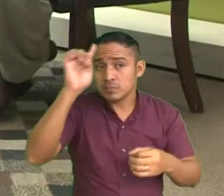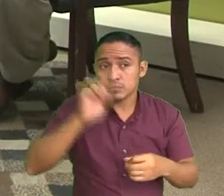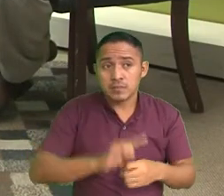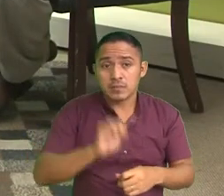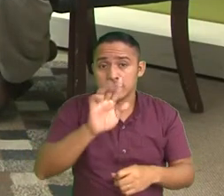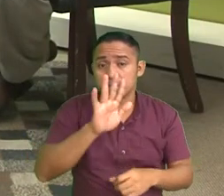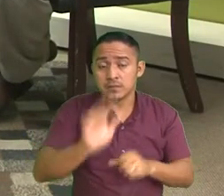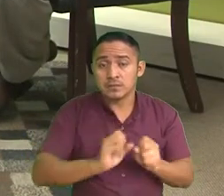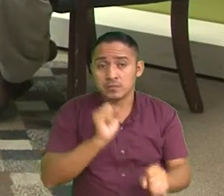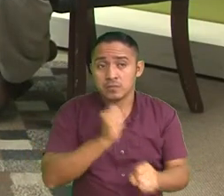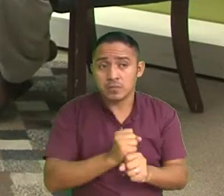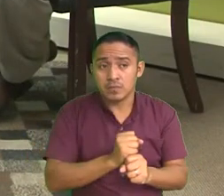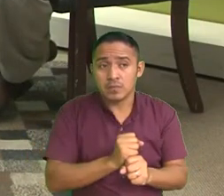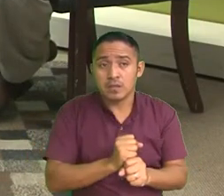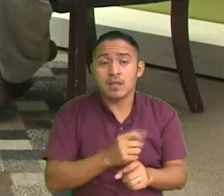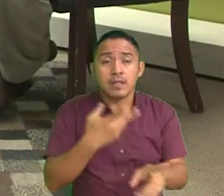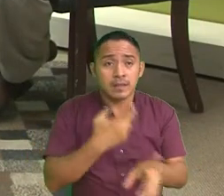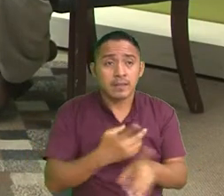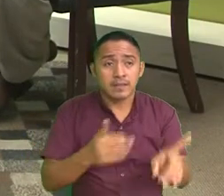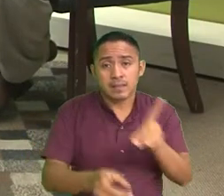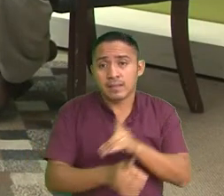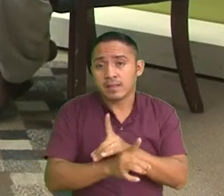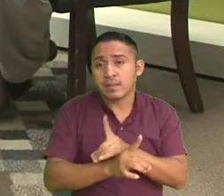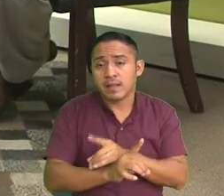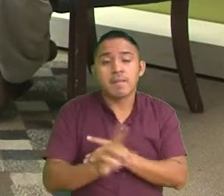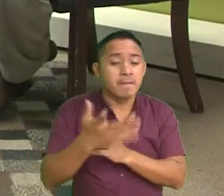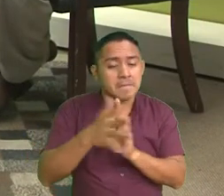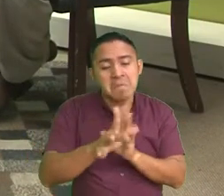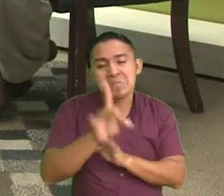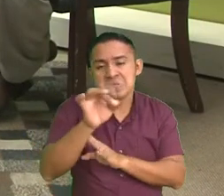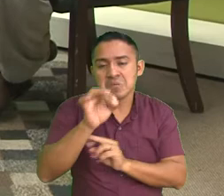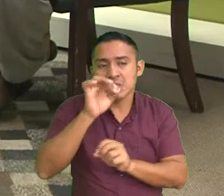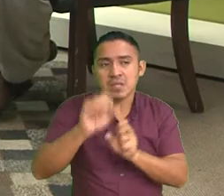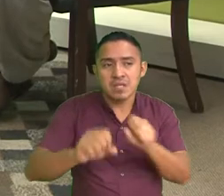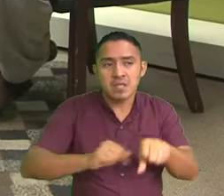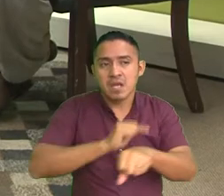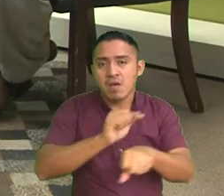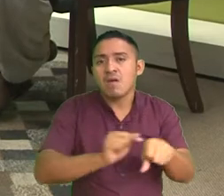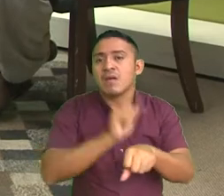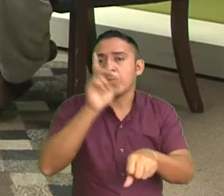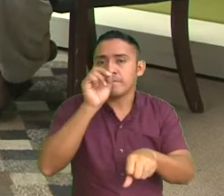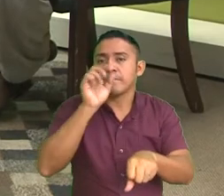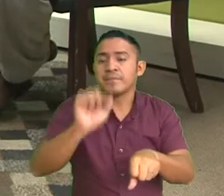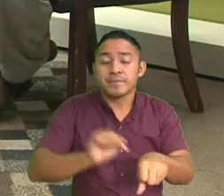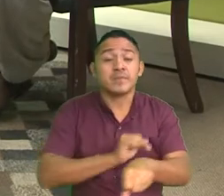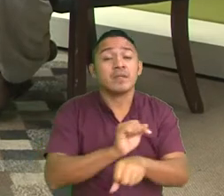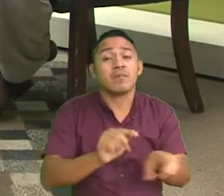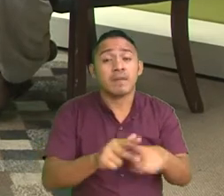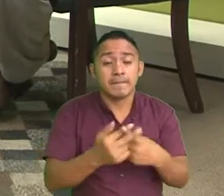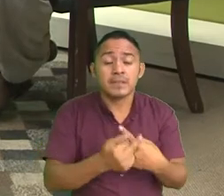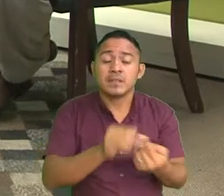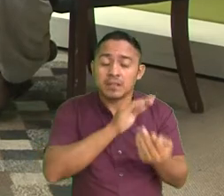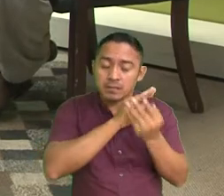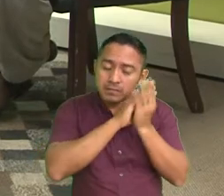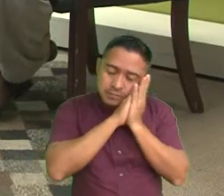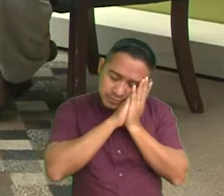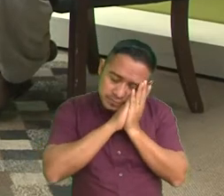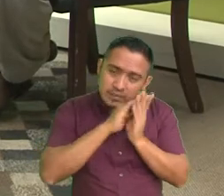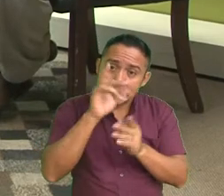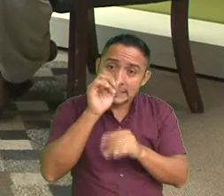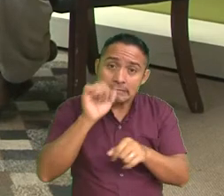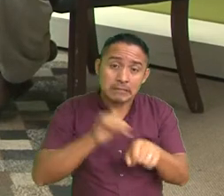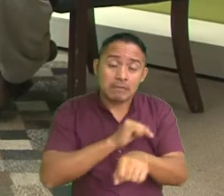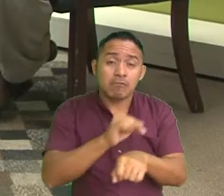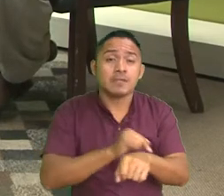5 años en edad escolar tienen que dormir 10 horas. Más o menos, sí. Los niños que están empezando. Exactamente. Y esto es